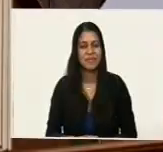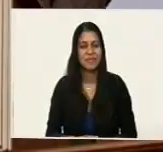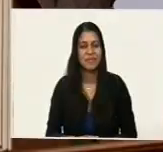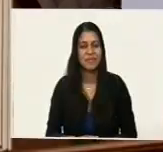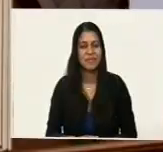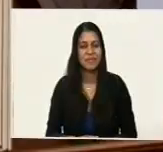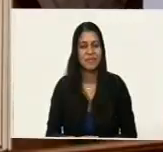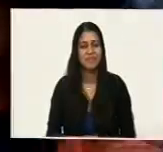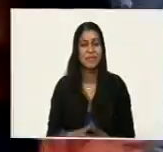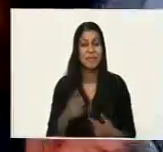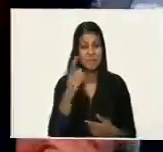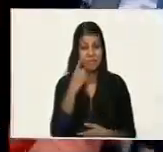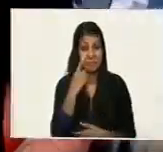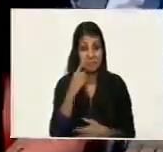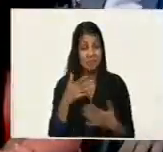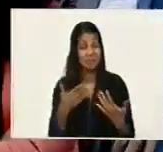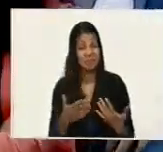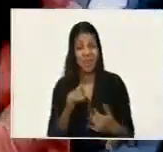Eso está la vaina.